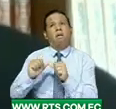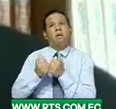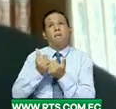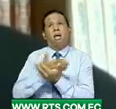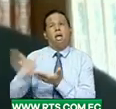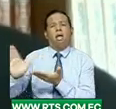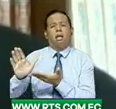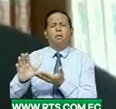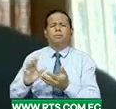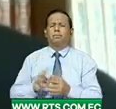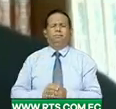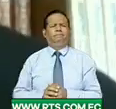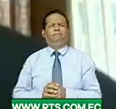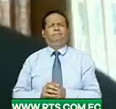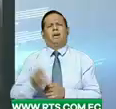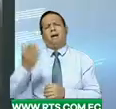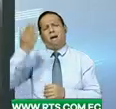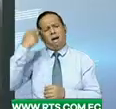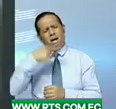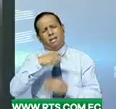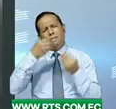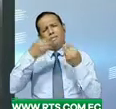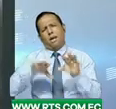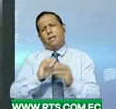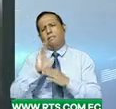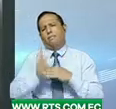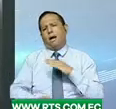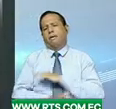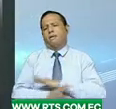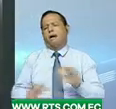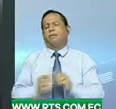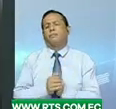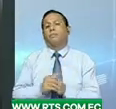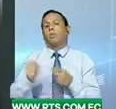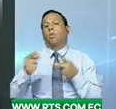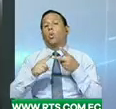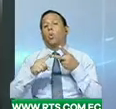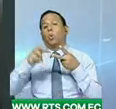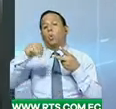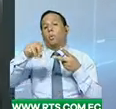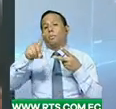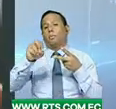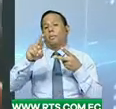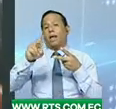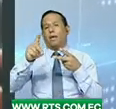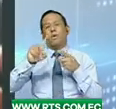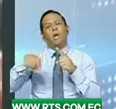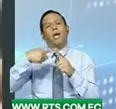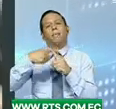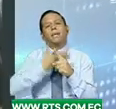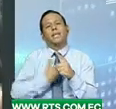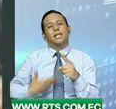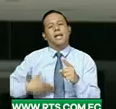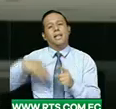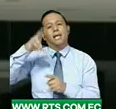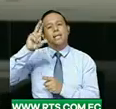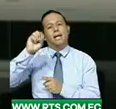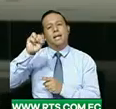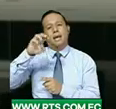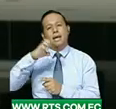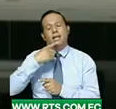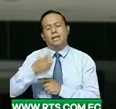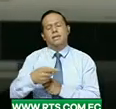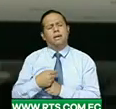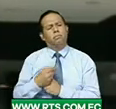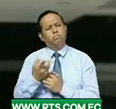En mi opinión, ya se le pasó el tren. Medardo Leas, si no expresidente del entonces Tribunal Supremo Electoral, argumenta que